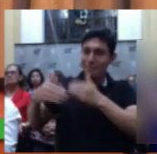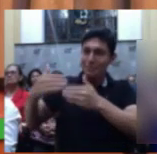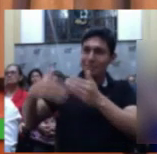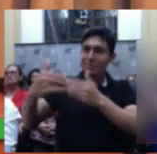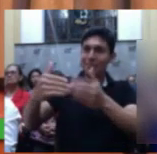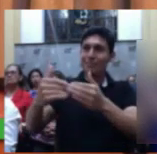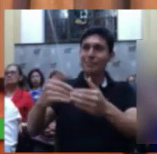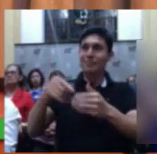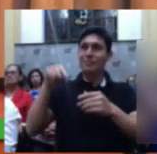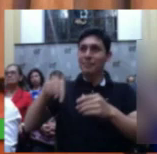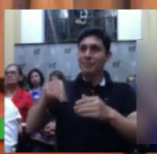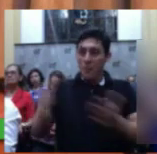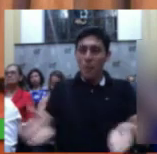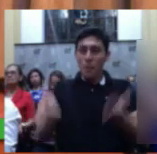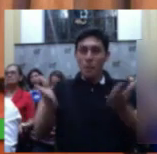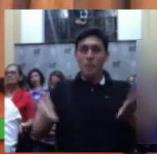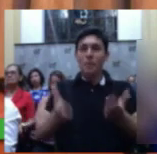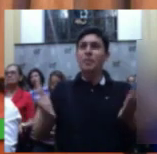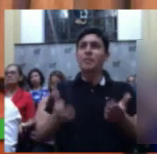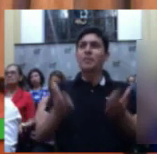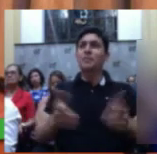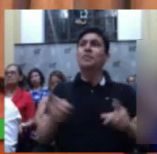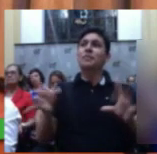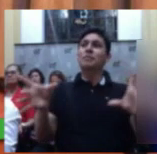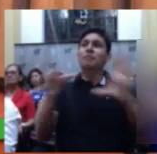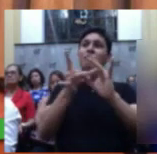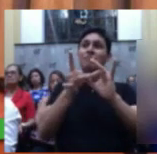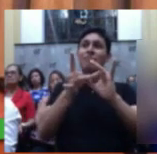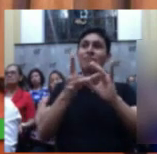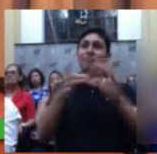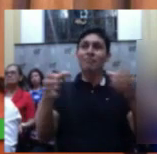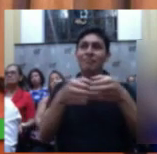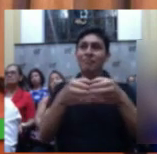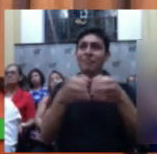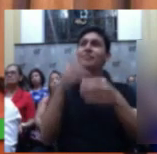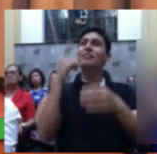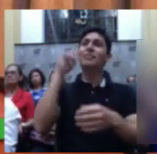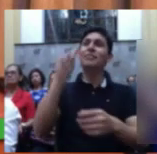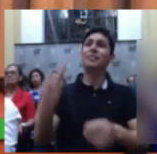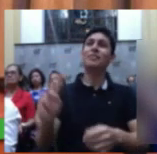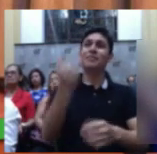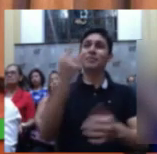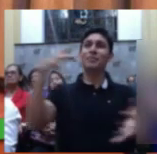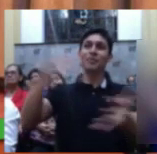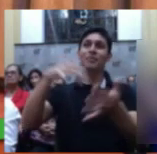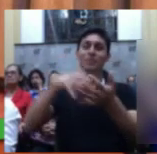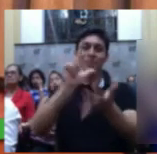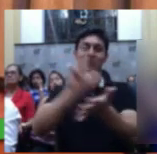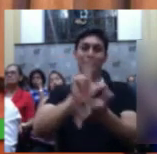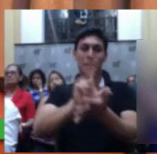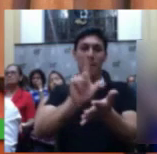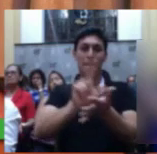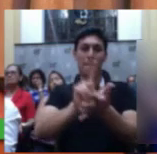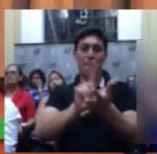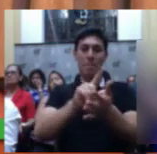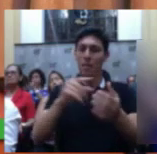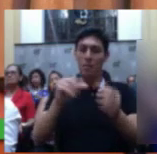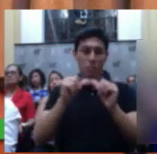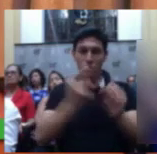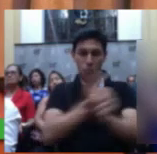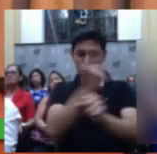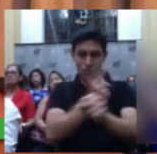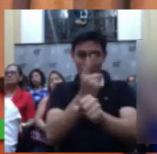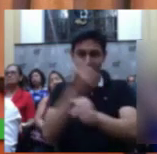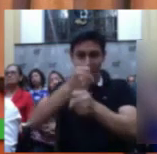que lo motiva a impulsar iniciativas como la Alianza Pro Bono, para que los principales estudios de Lima donen horas de trabajo profesional